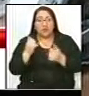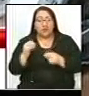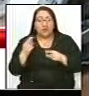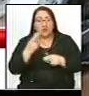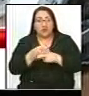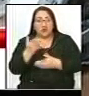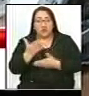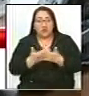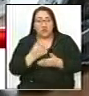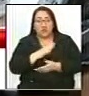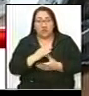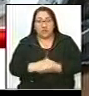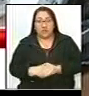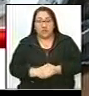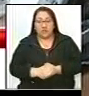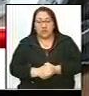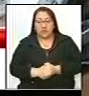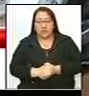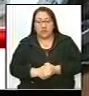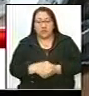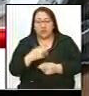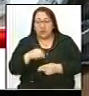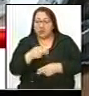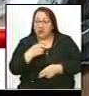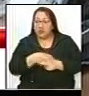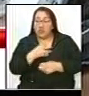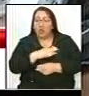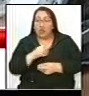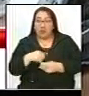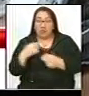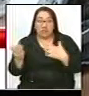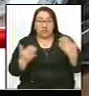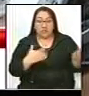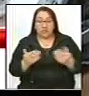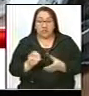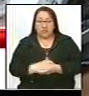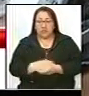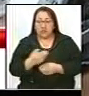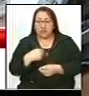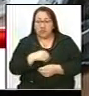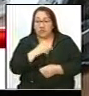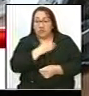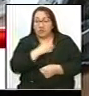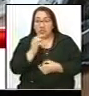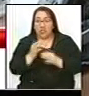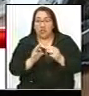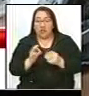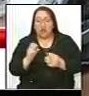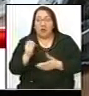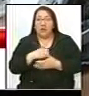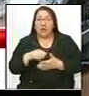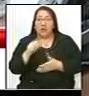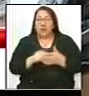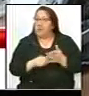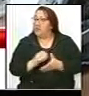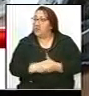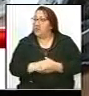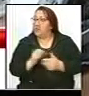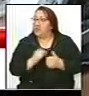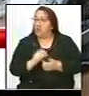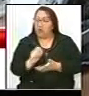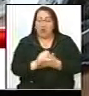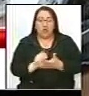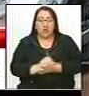relación Estado-Estado. En esta relación Estado-Estado, nosotros como MEF firmamos el